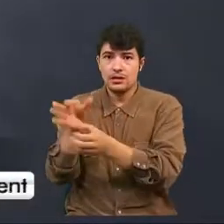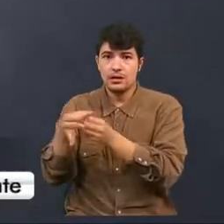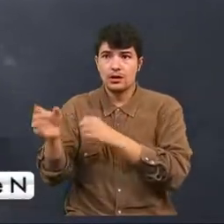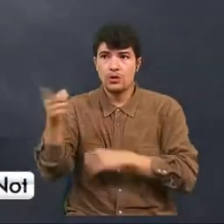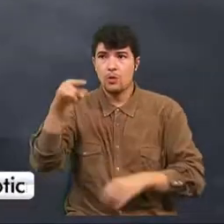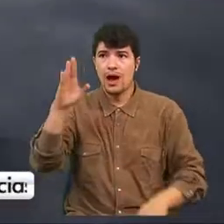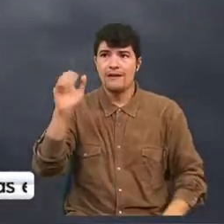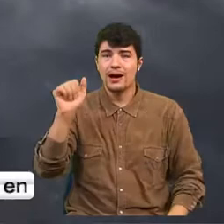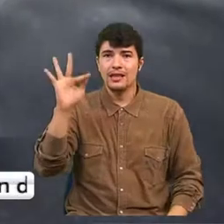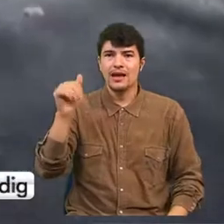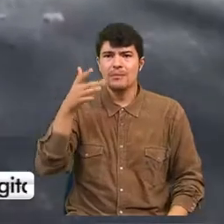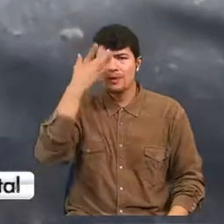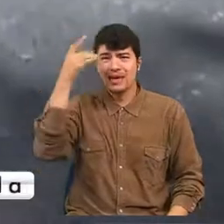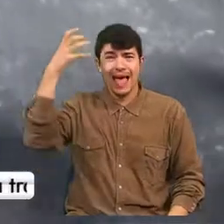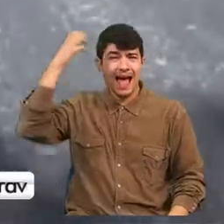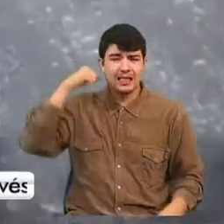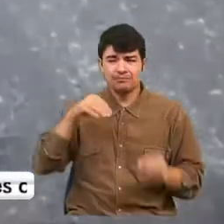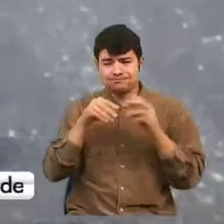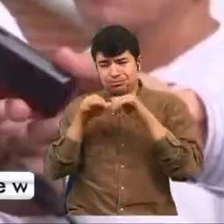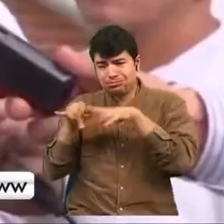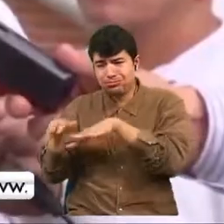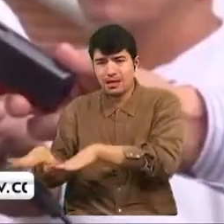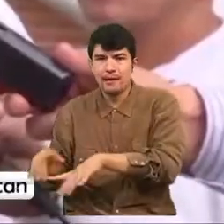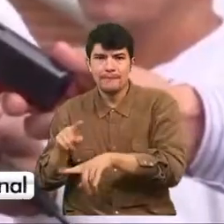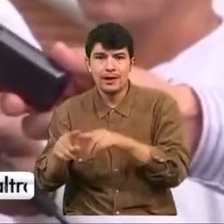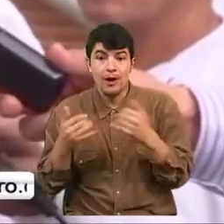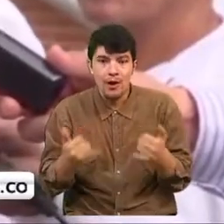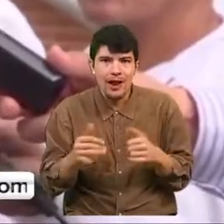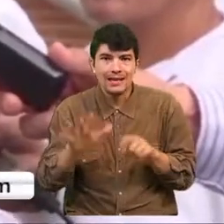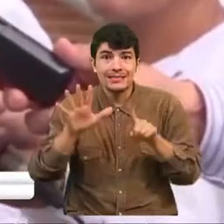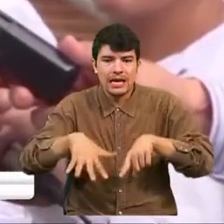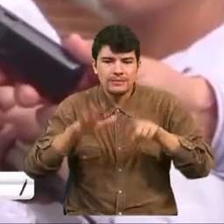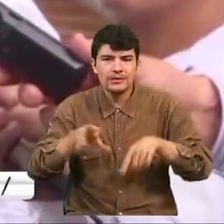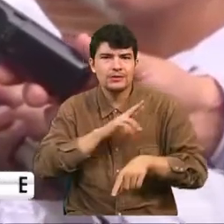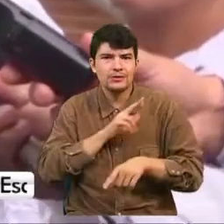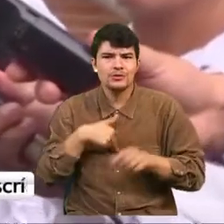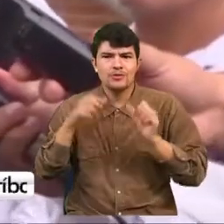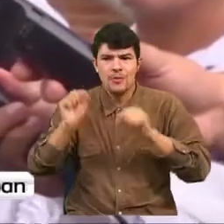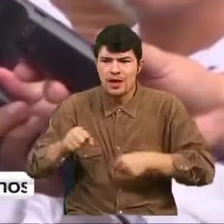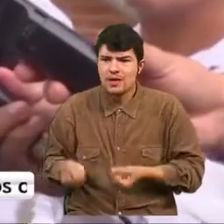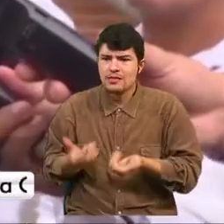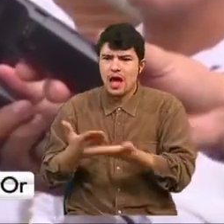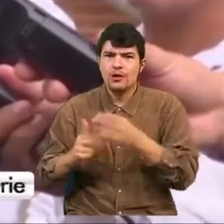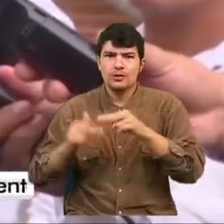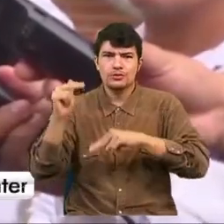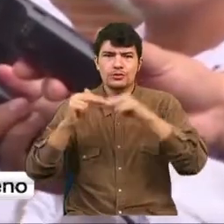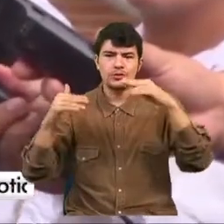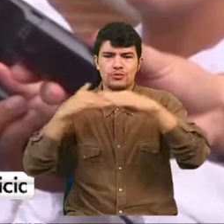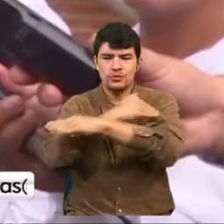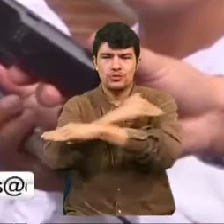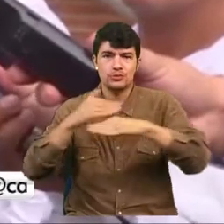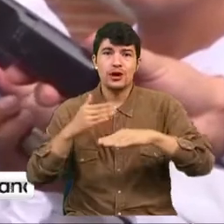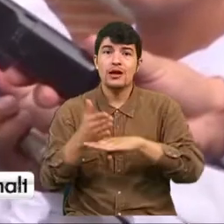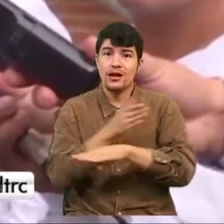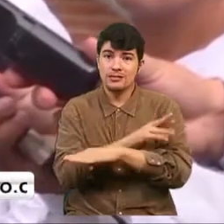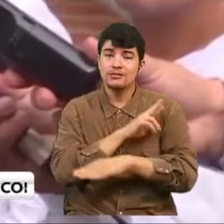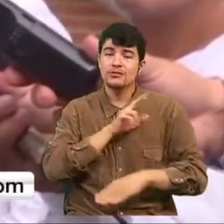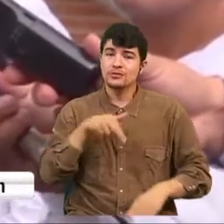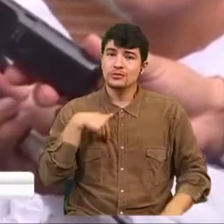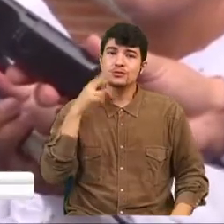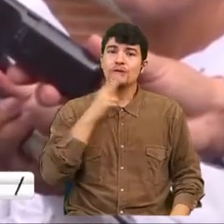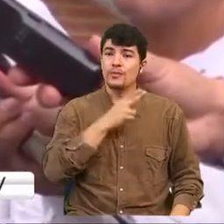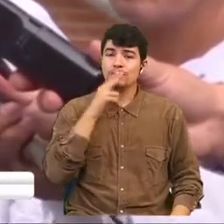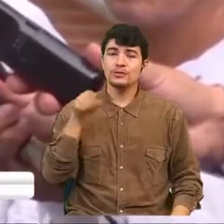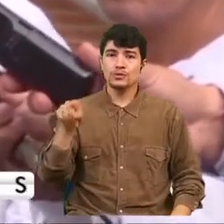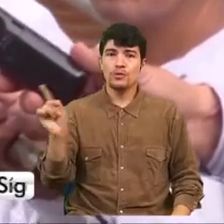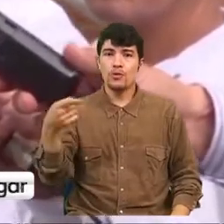por la caída de la banca. Ahora que en corto tiempo pudimos habilitar el paso entre Puente Nacional y Guabatá, en un compromiso adicional que tenemos con Guabatá